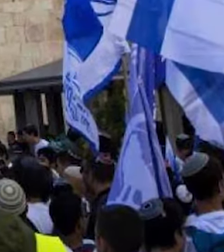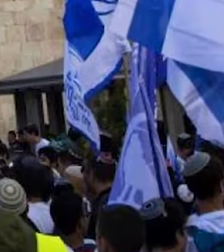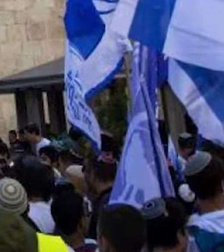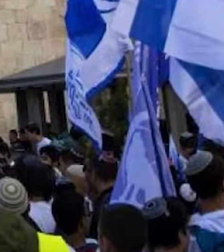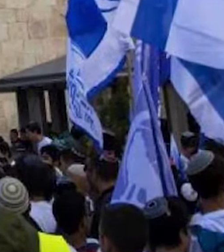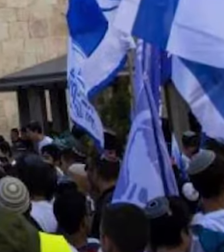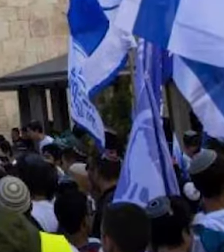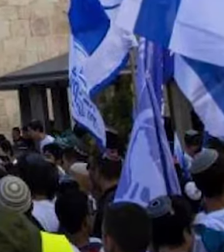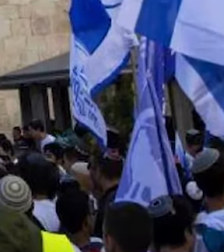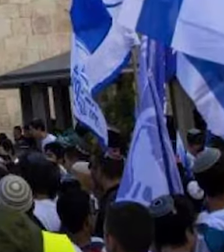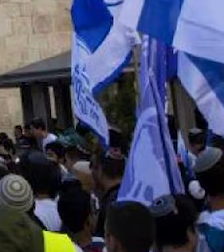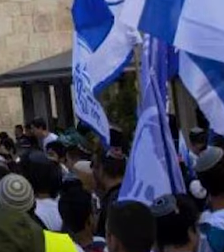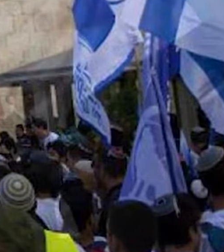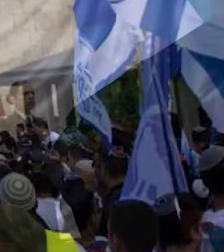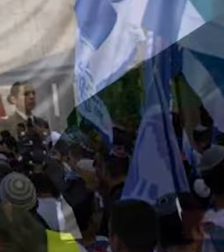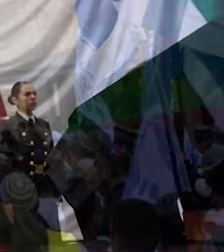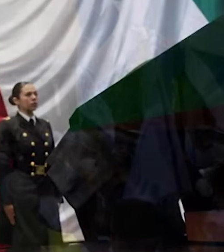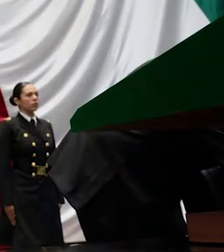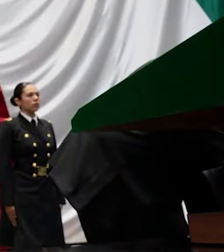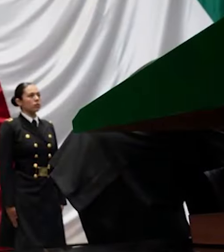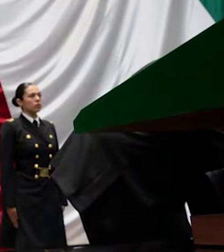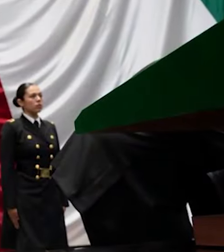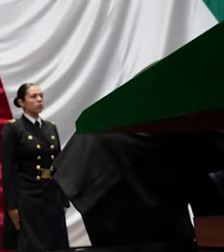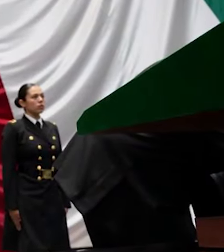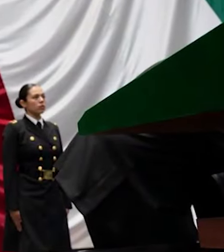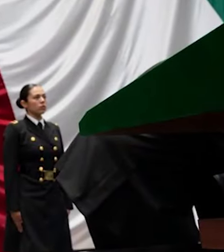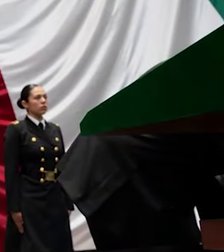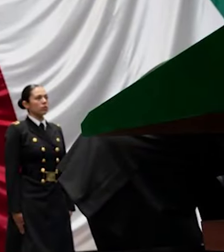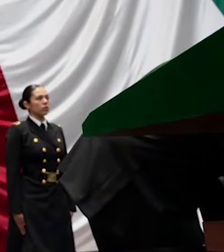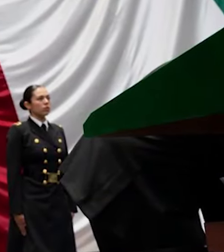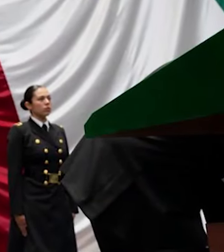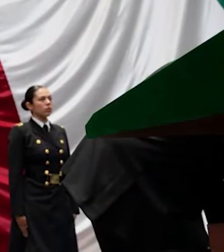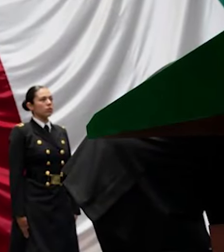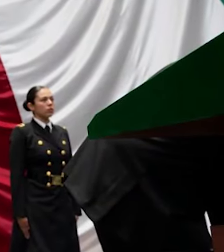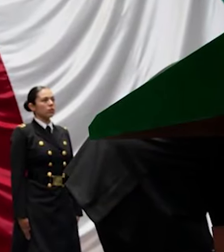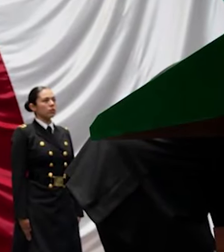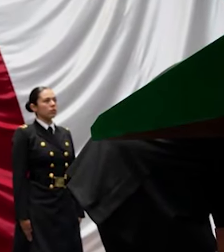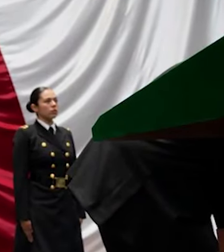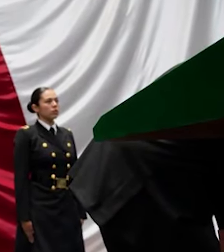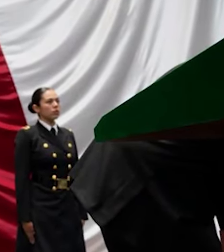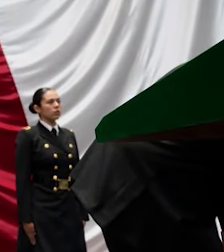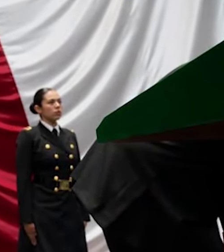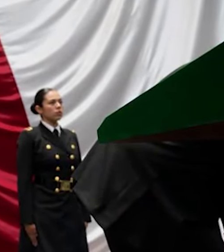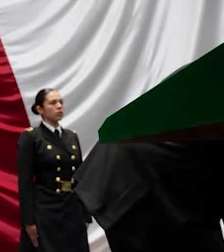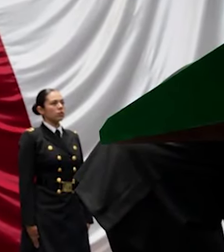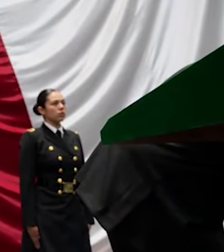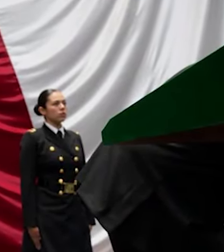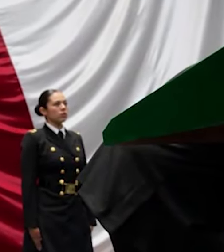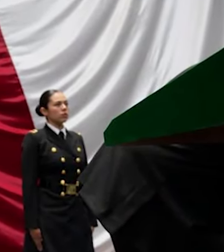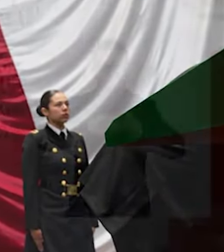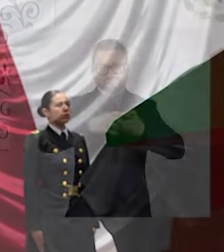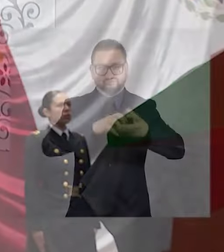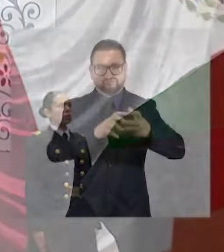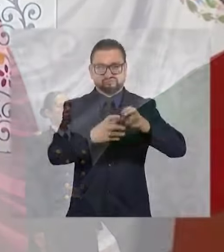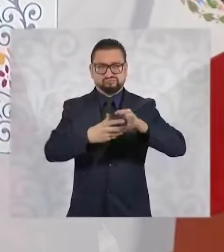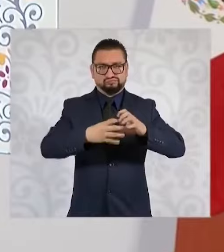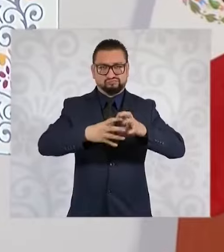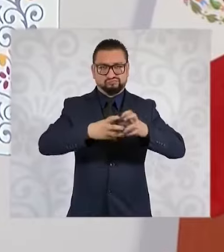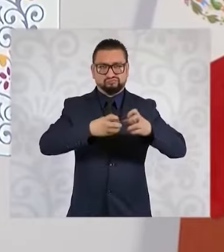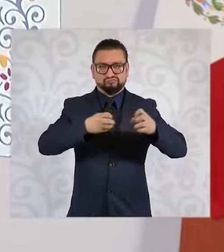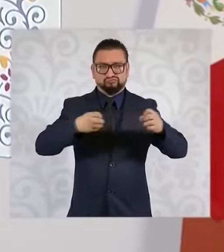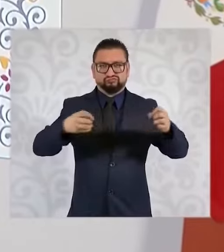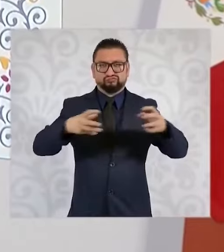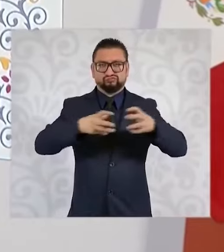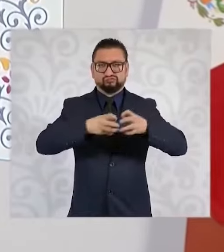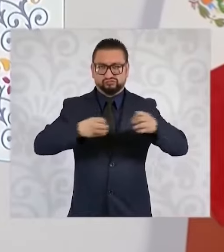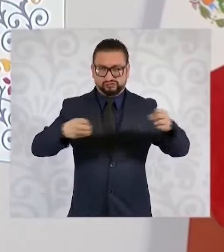México desde hace muchos años, dijo la mandataria en su primera declaración sobre el tema tras asumir el poder el pasado 1 de octubre. En su conferencia de prensa